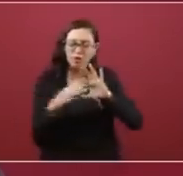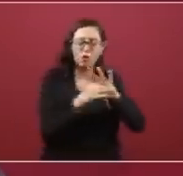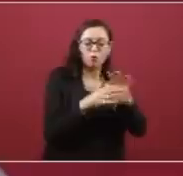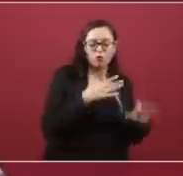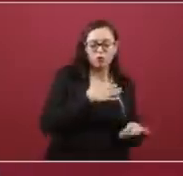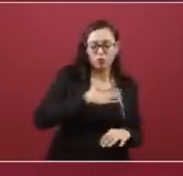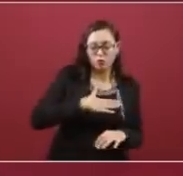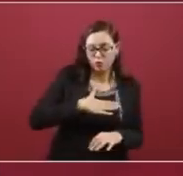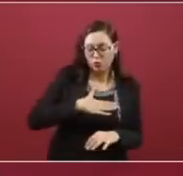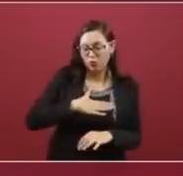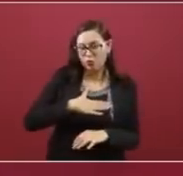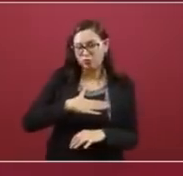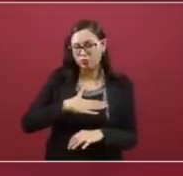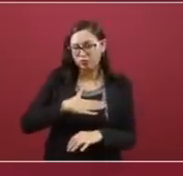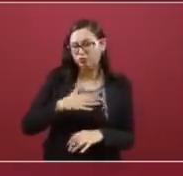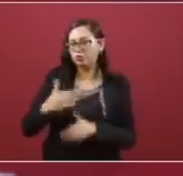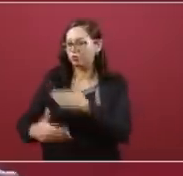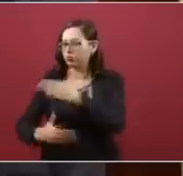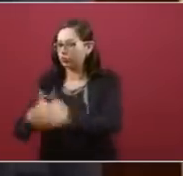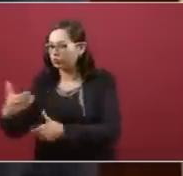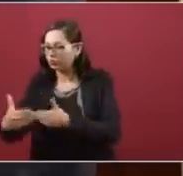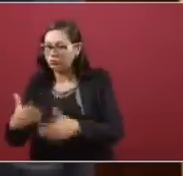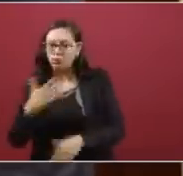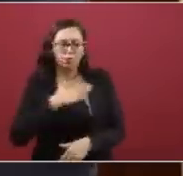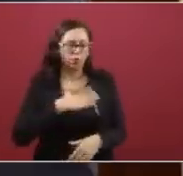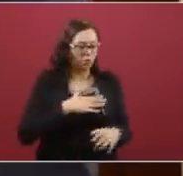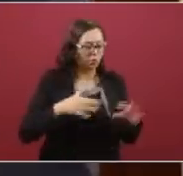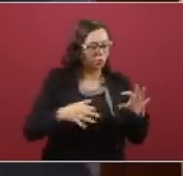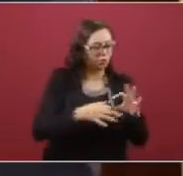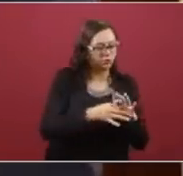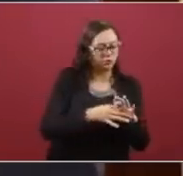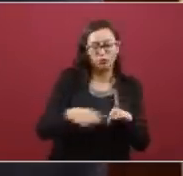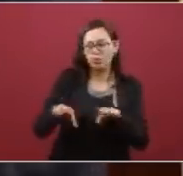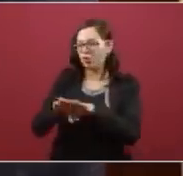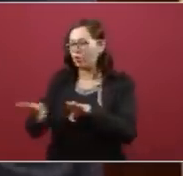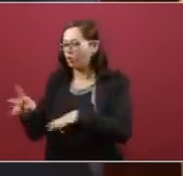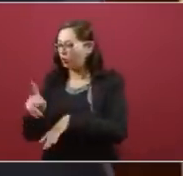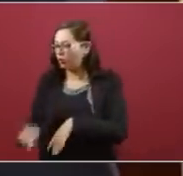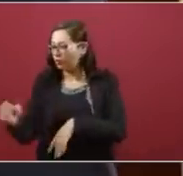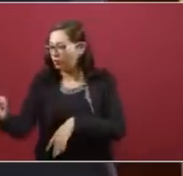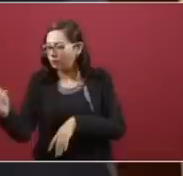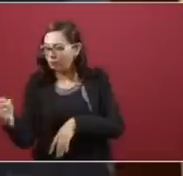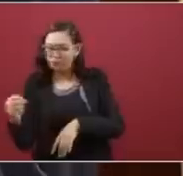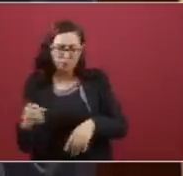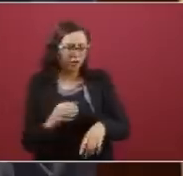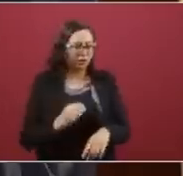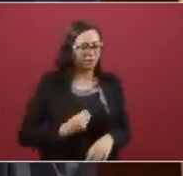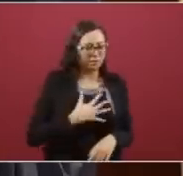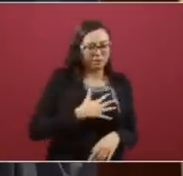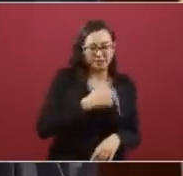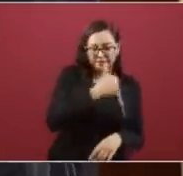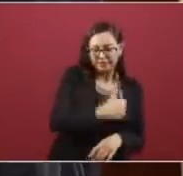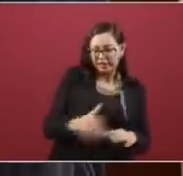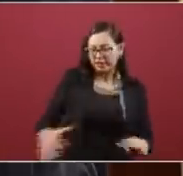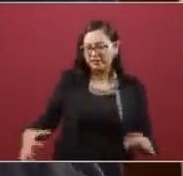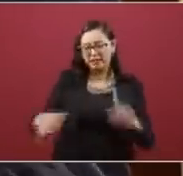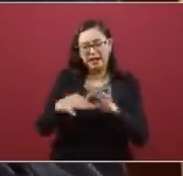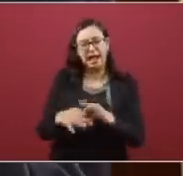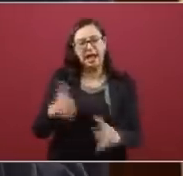democracia y bienestar, siempre el equilibrio. Siempre las dos cosas. Entonces